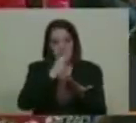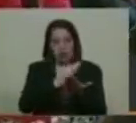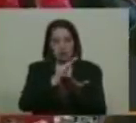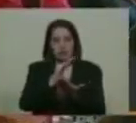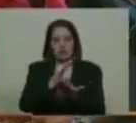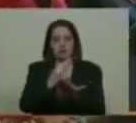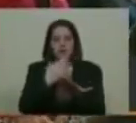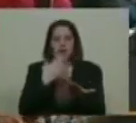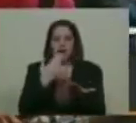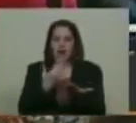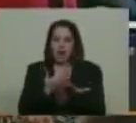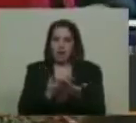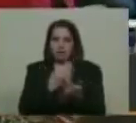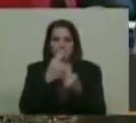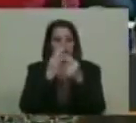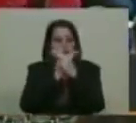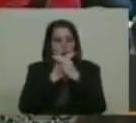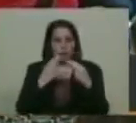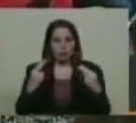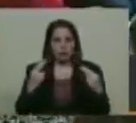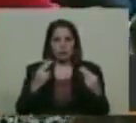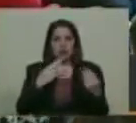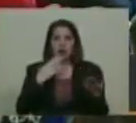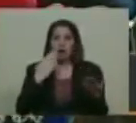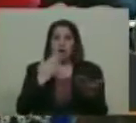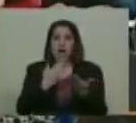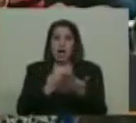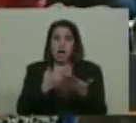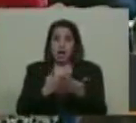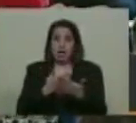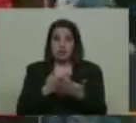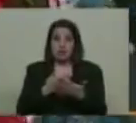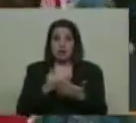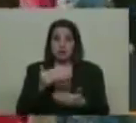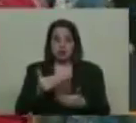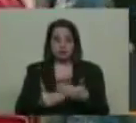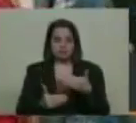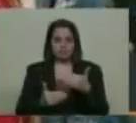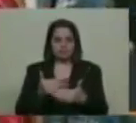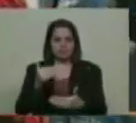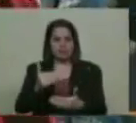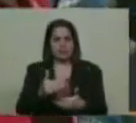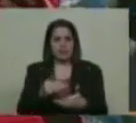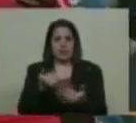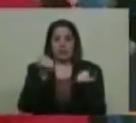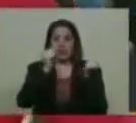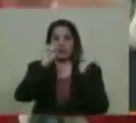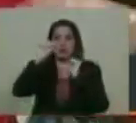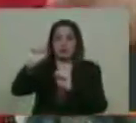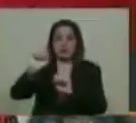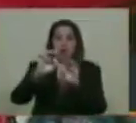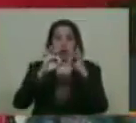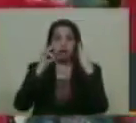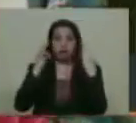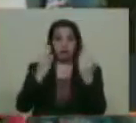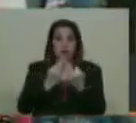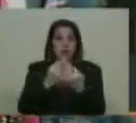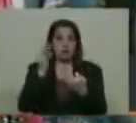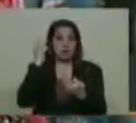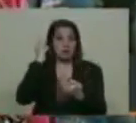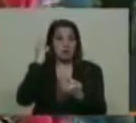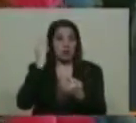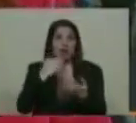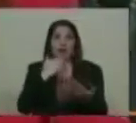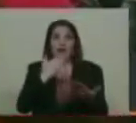Gracias a ustedes. Gracias por el compromiso. Gracias por dar un paso al frente en defensa de la familia venezolana. Gracias por no